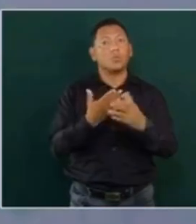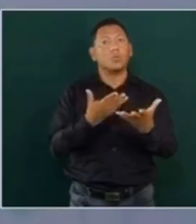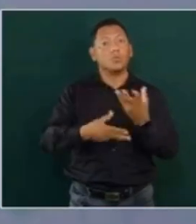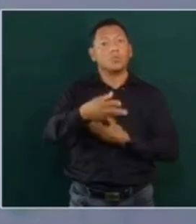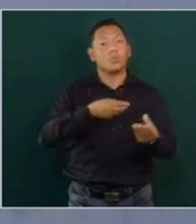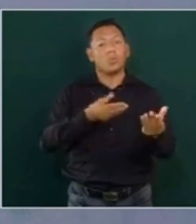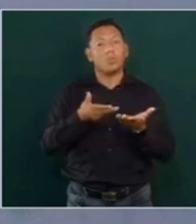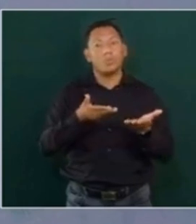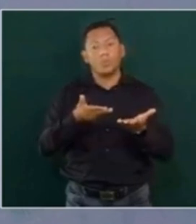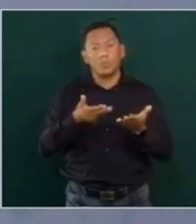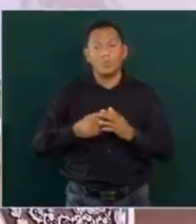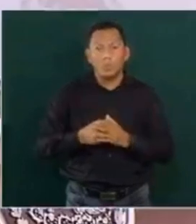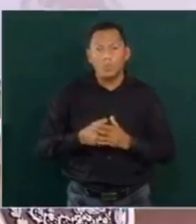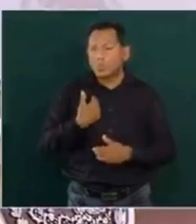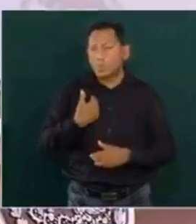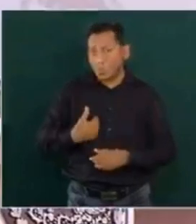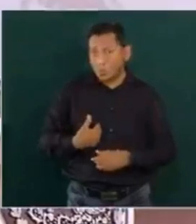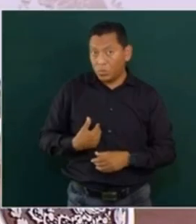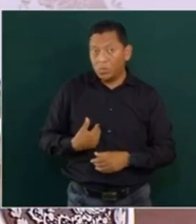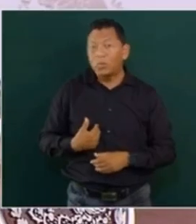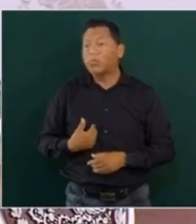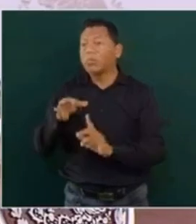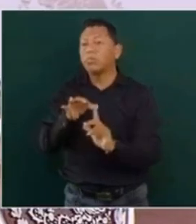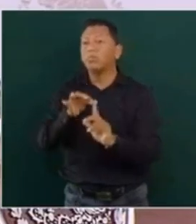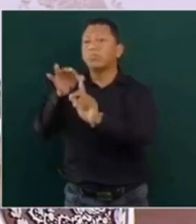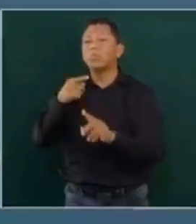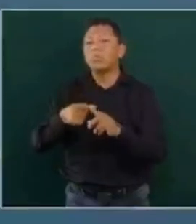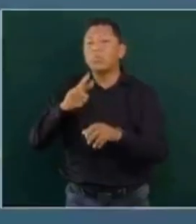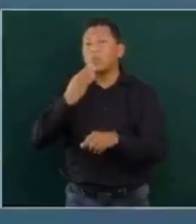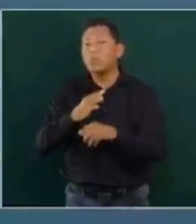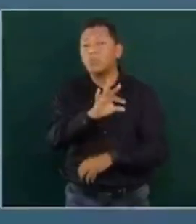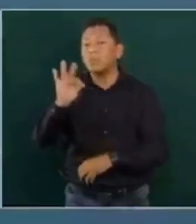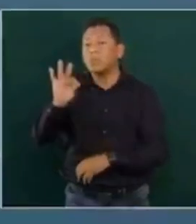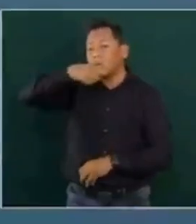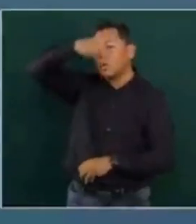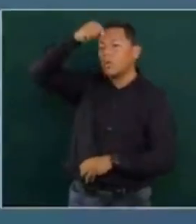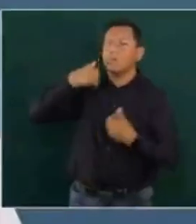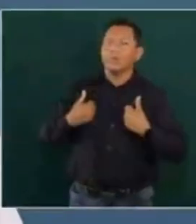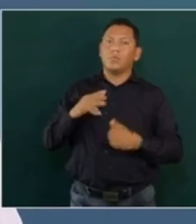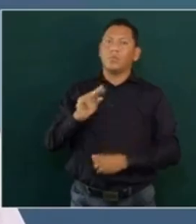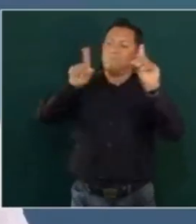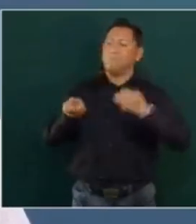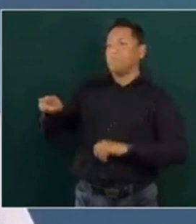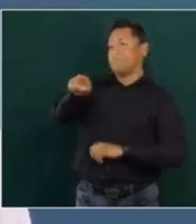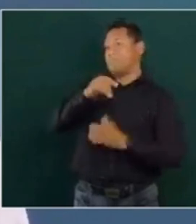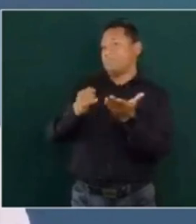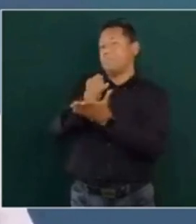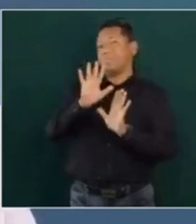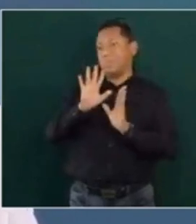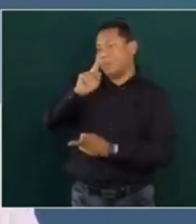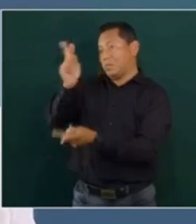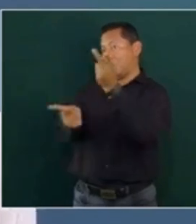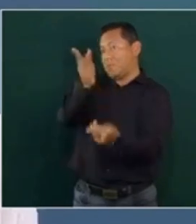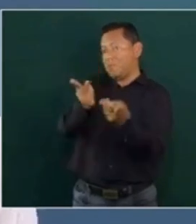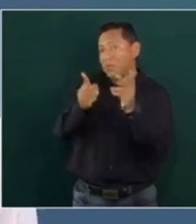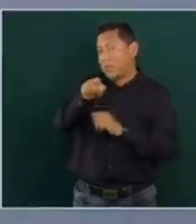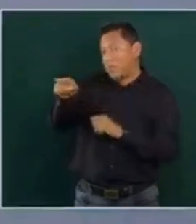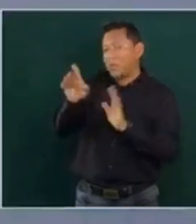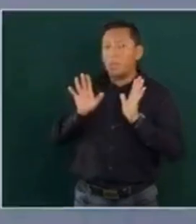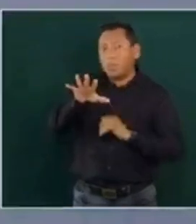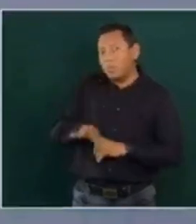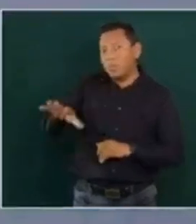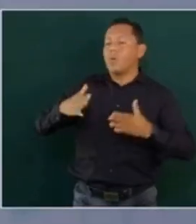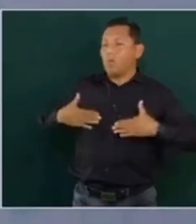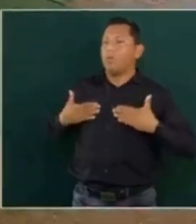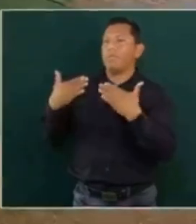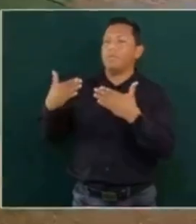No voy yo a elegir, yo no soy el gran elector, van a ser los ciudadanos, se les va a preguntar, y hay que tenerle confianza